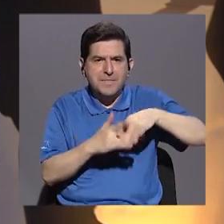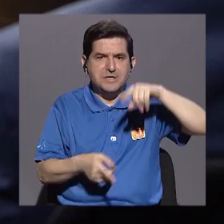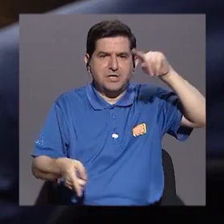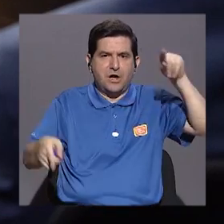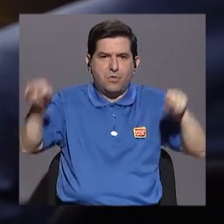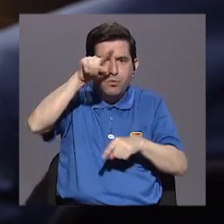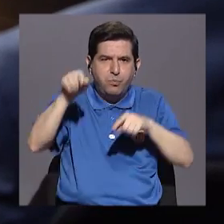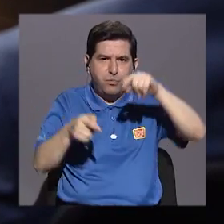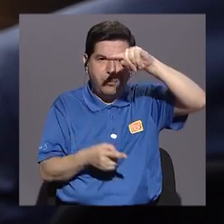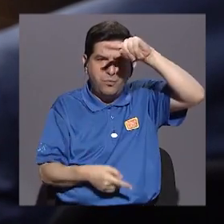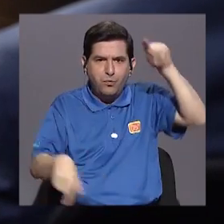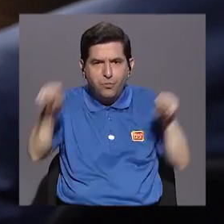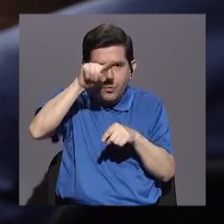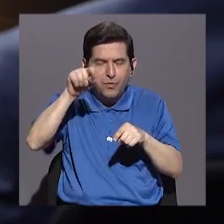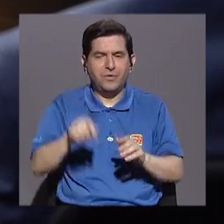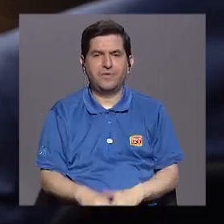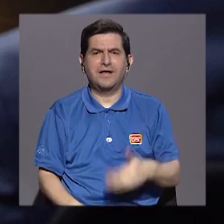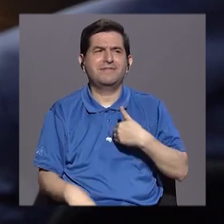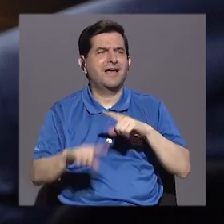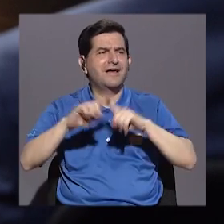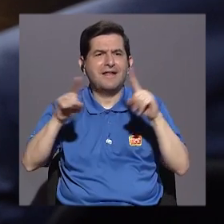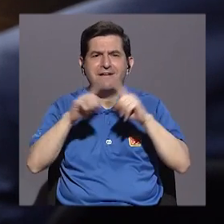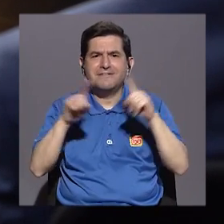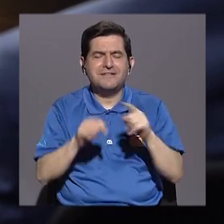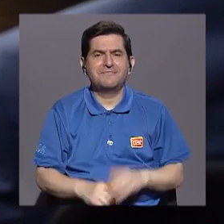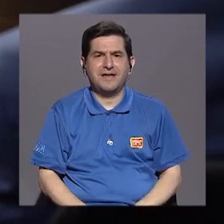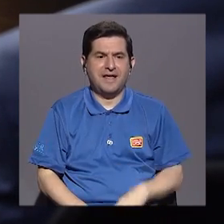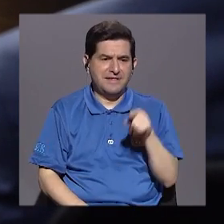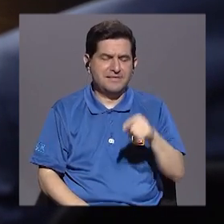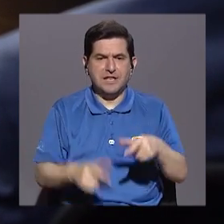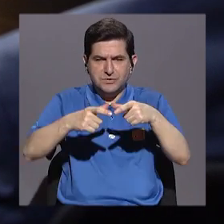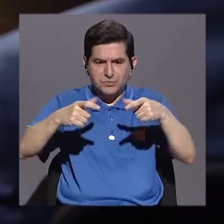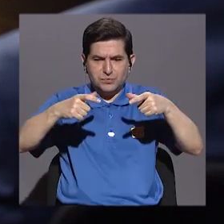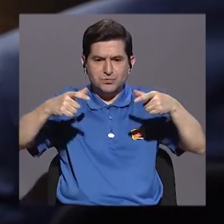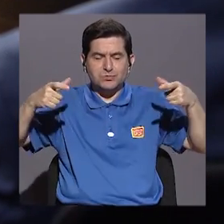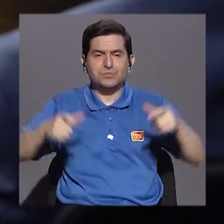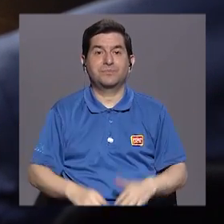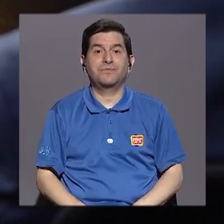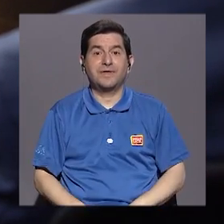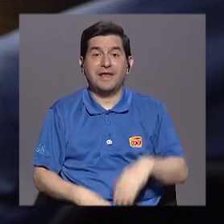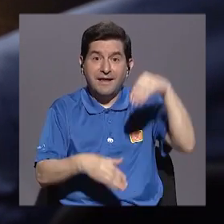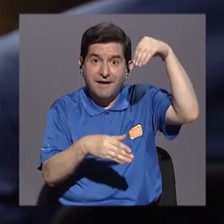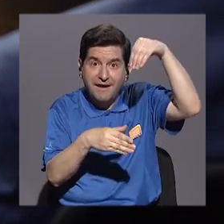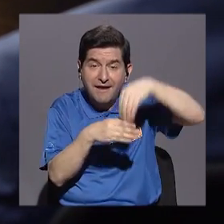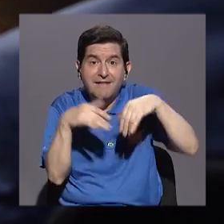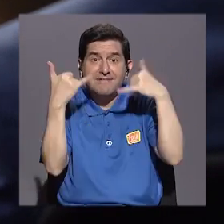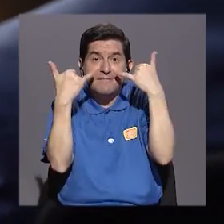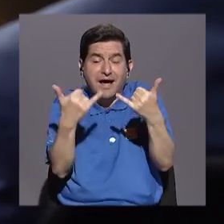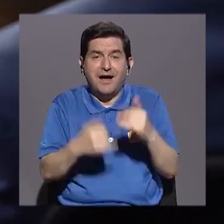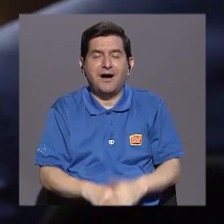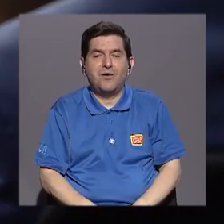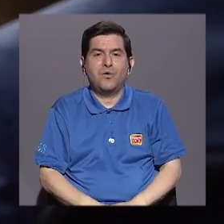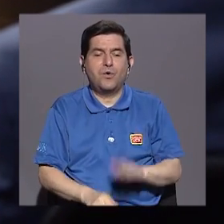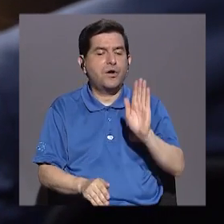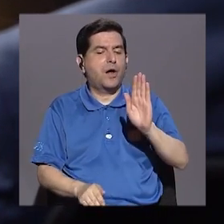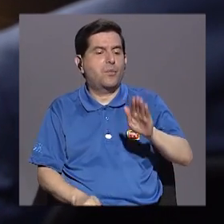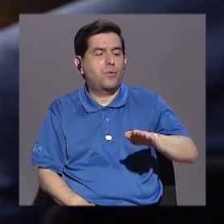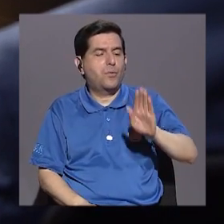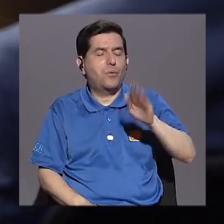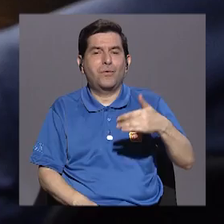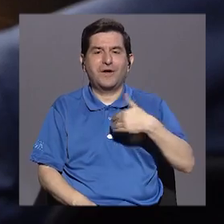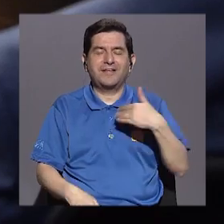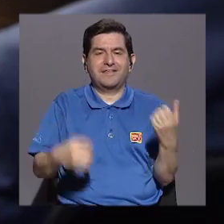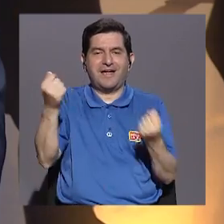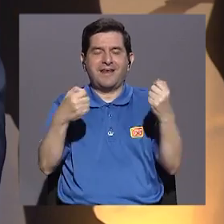girar ahora estas corrientes tienen diferentes frecuencias y ahí es donde entra en juego el pedal que tiene el